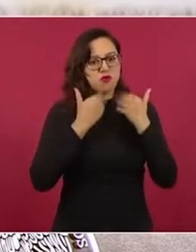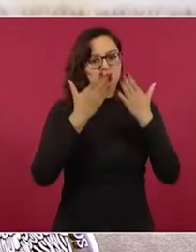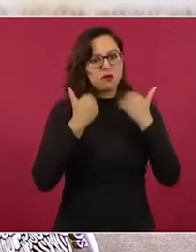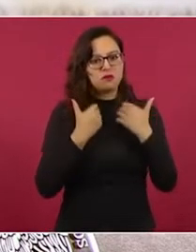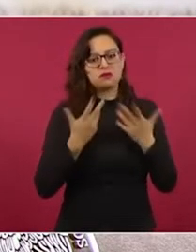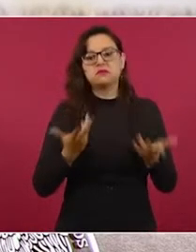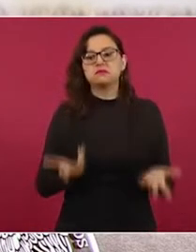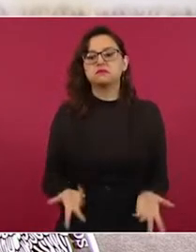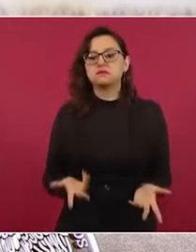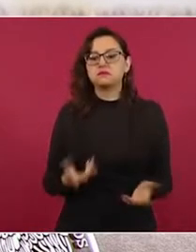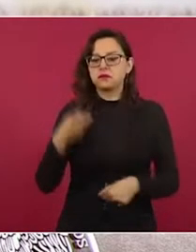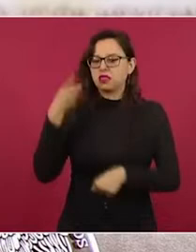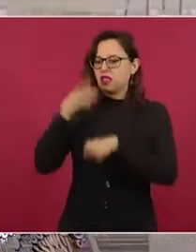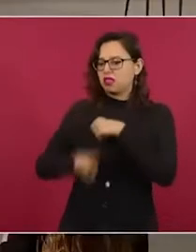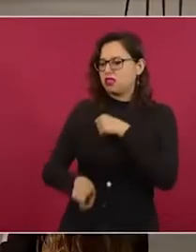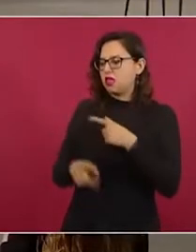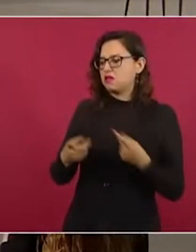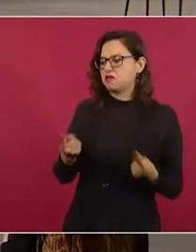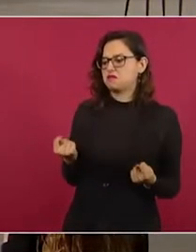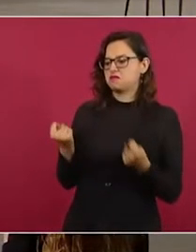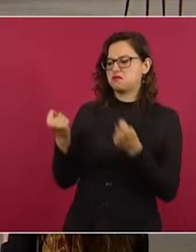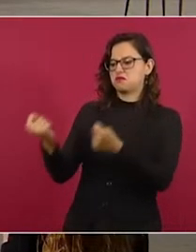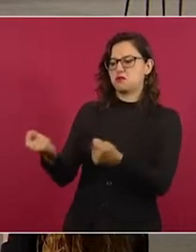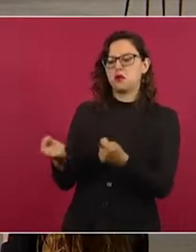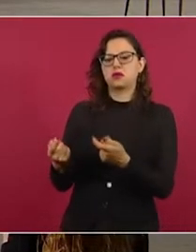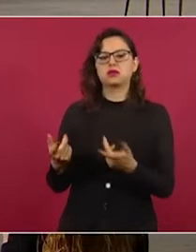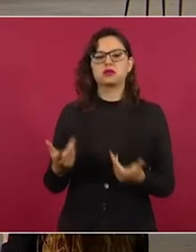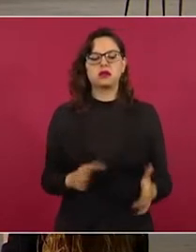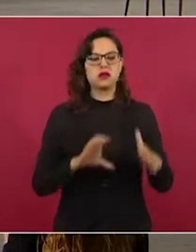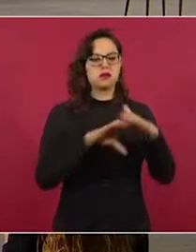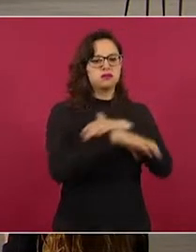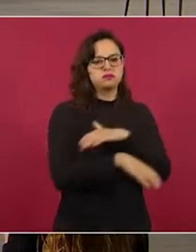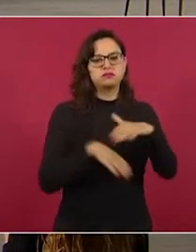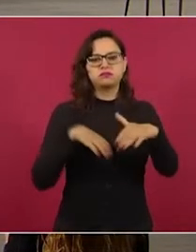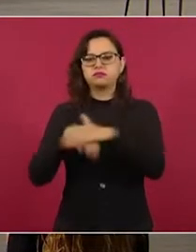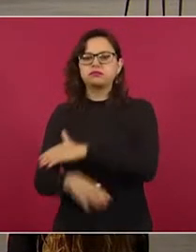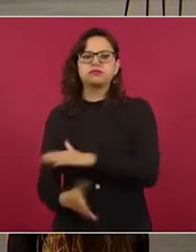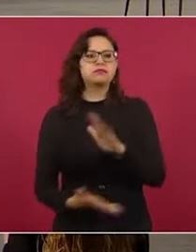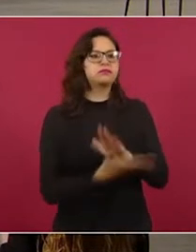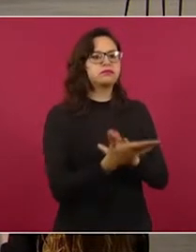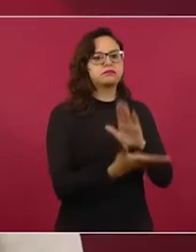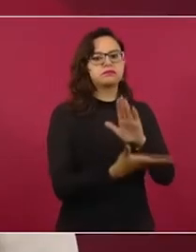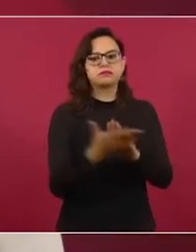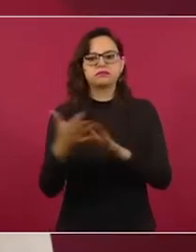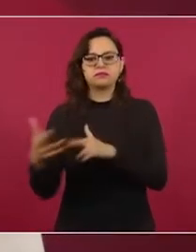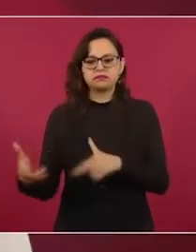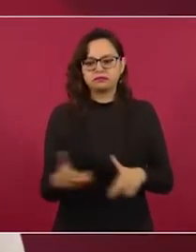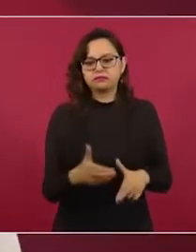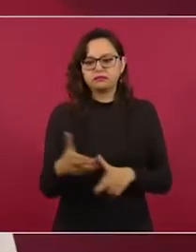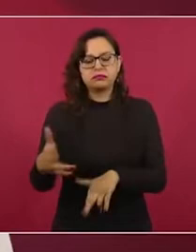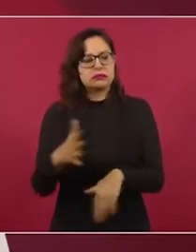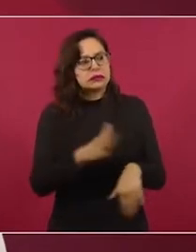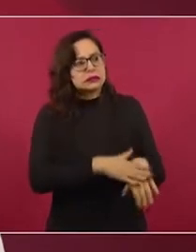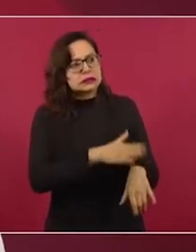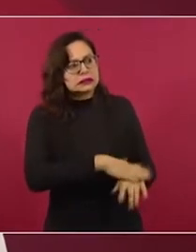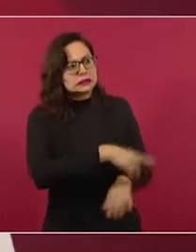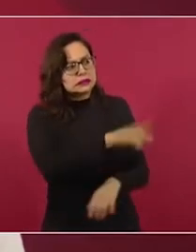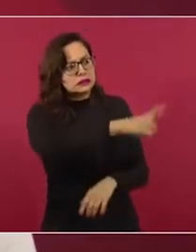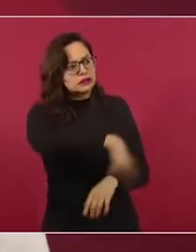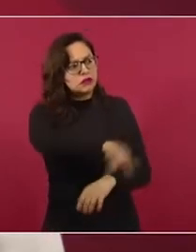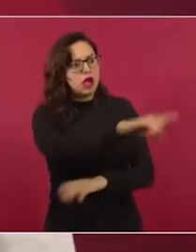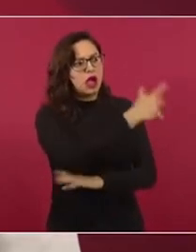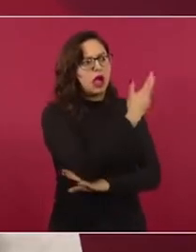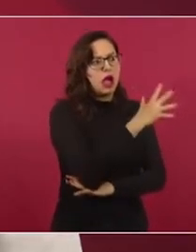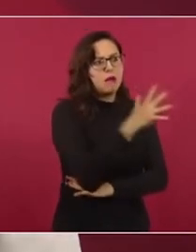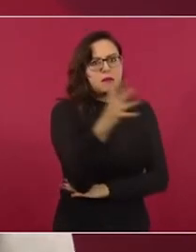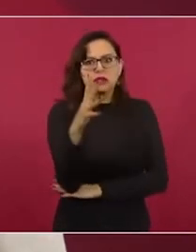causado por la empresa por unir cenotes y crear ríos subterráneos, no se ha escuchado las denuncias de ambientalistas,